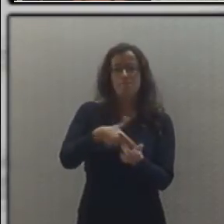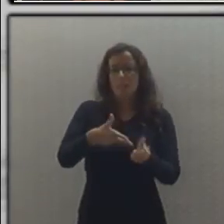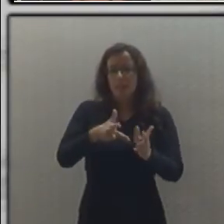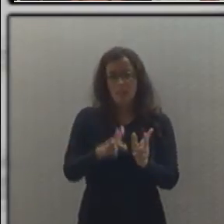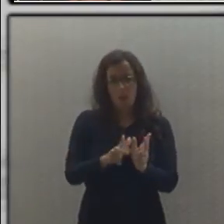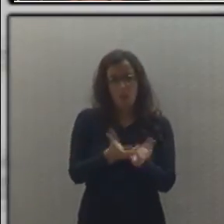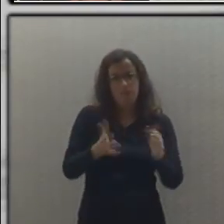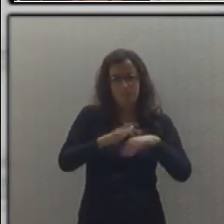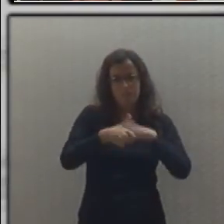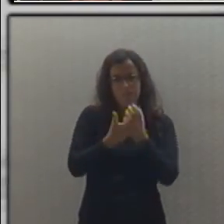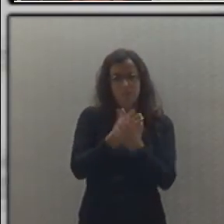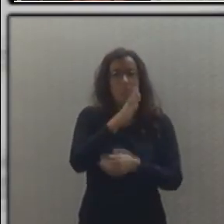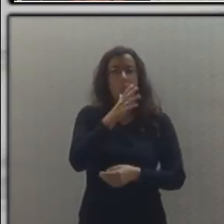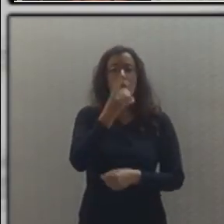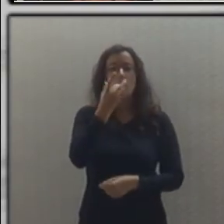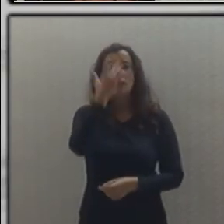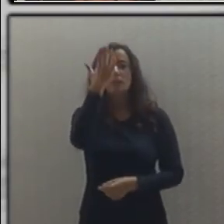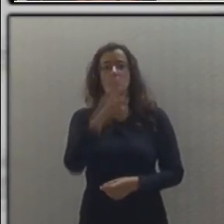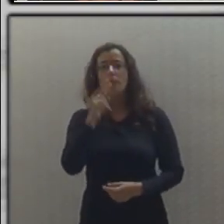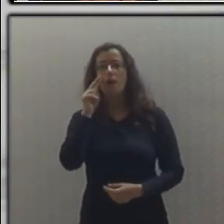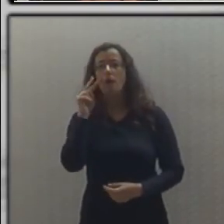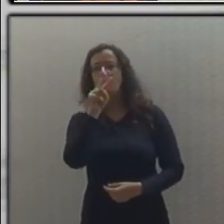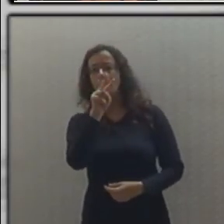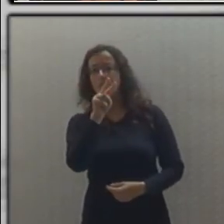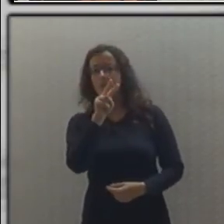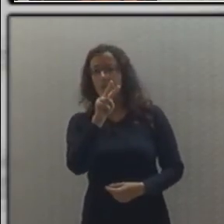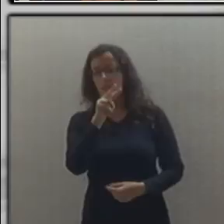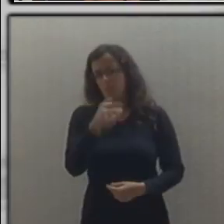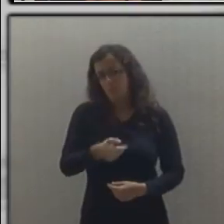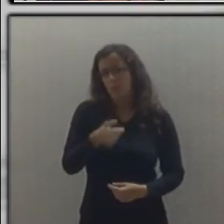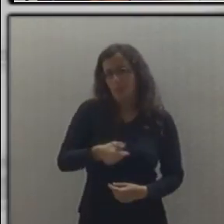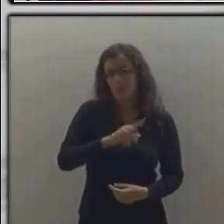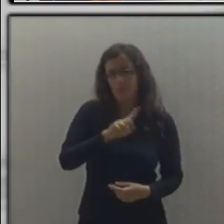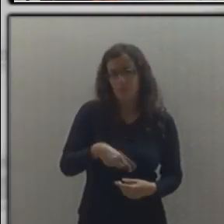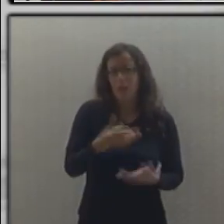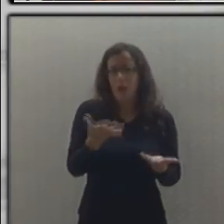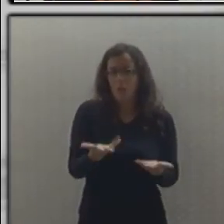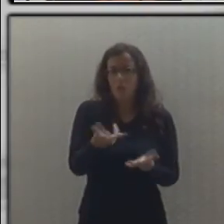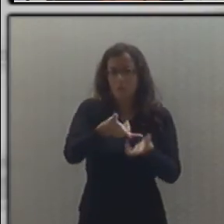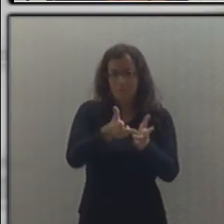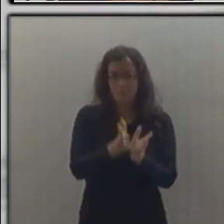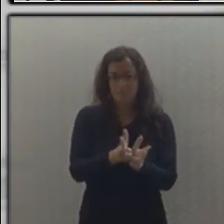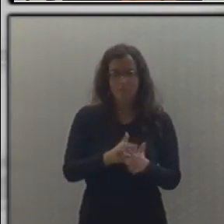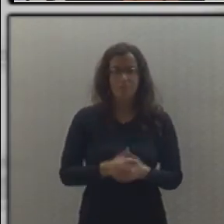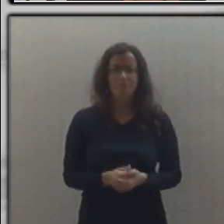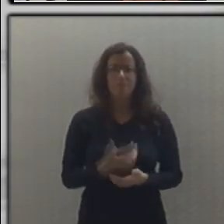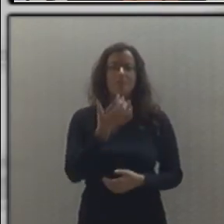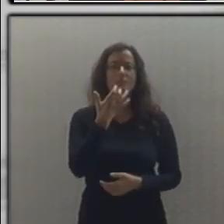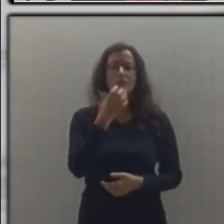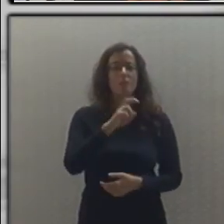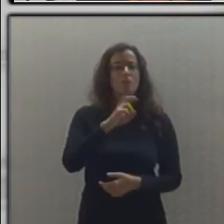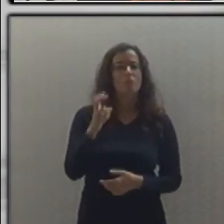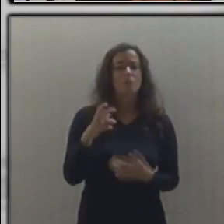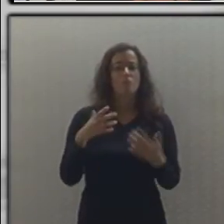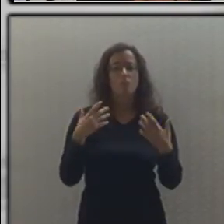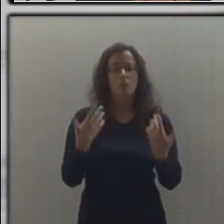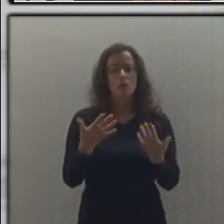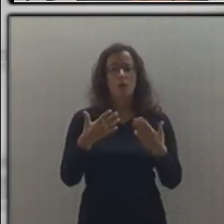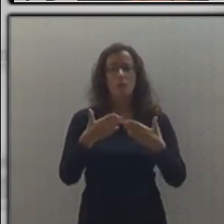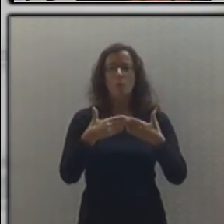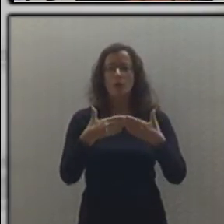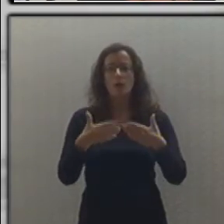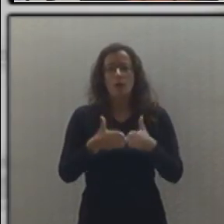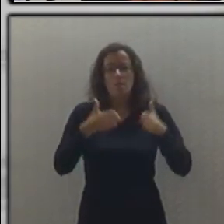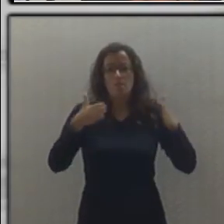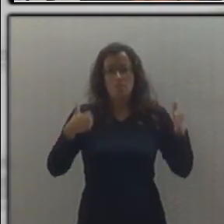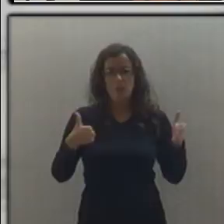en el espejo, es parte de la dignidad y poder lavarse. Otro ejemplo también típico, la ampliación de puertas para